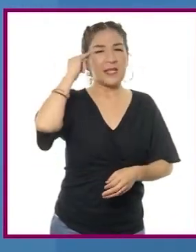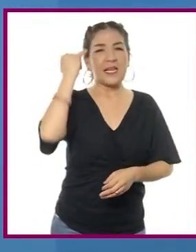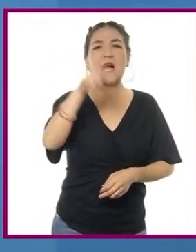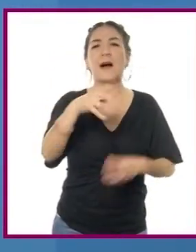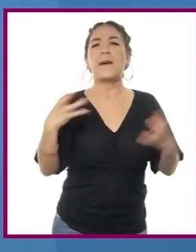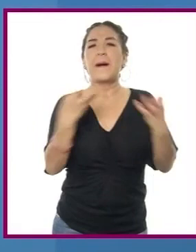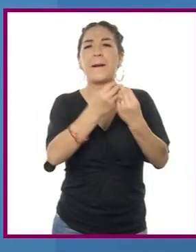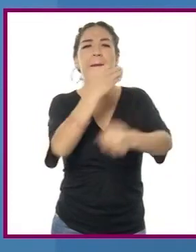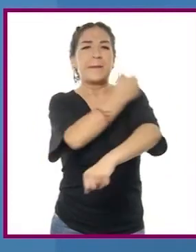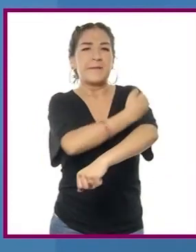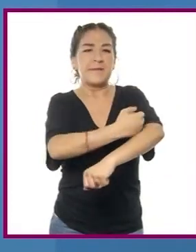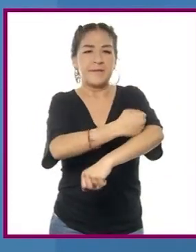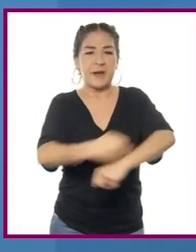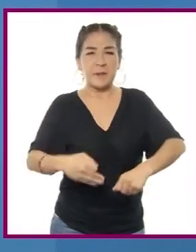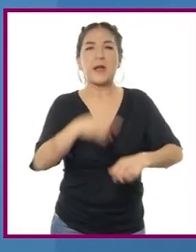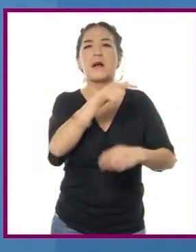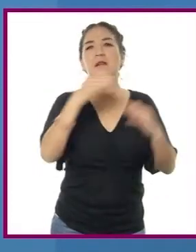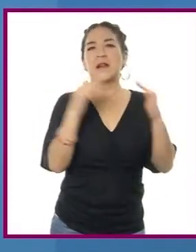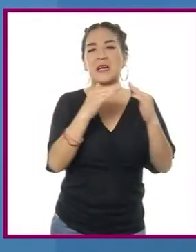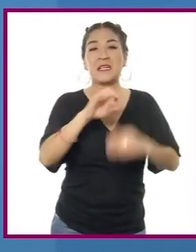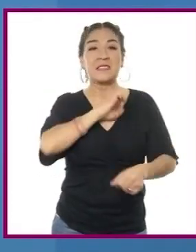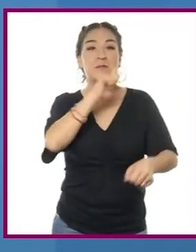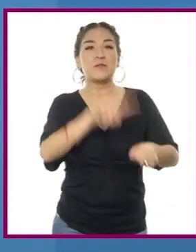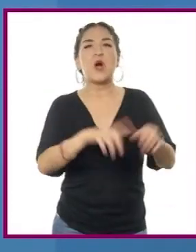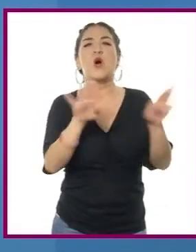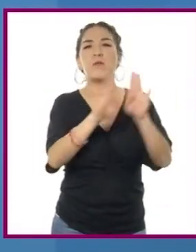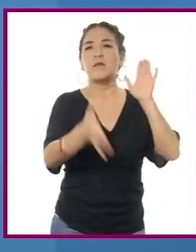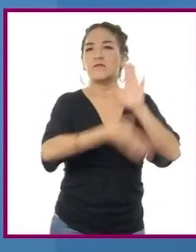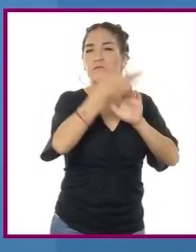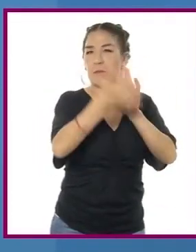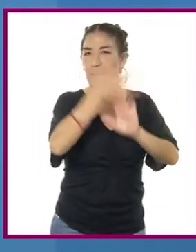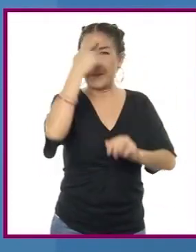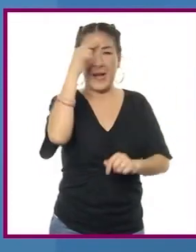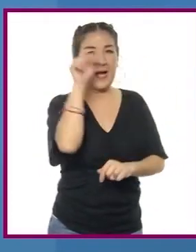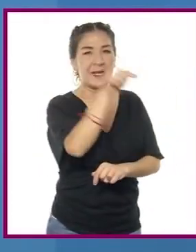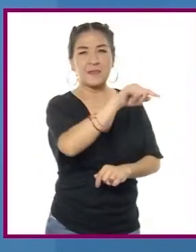sus familias en casas especialmente construidas para ellos